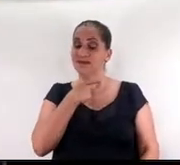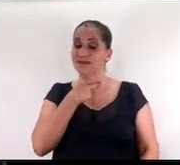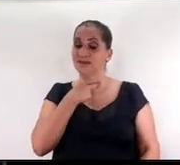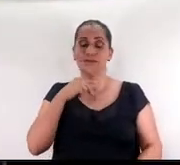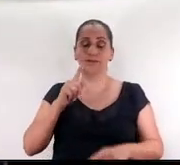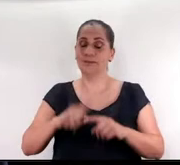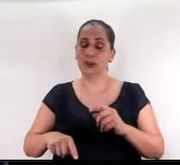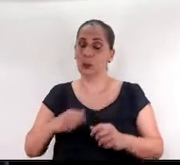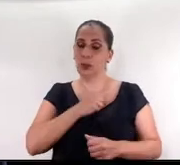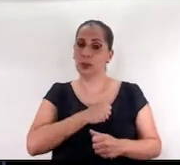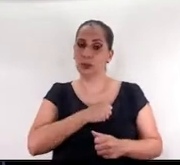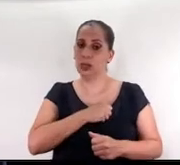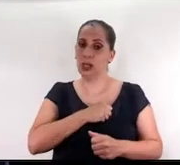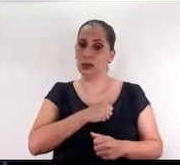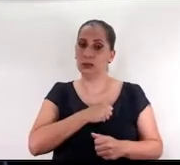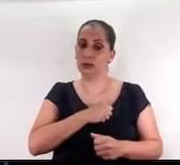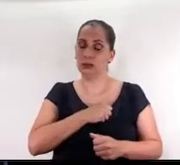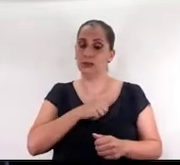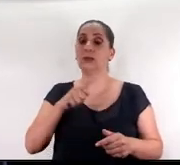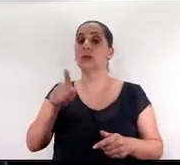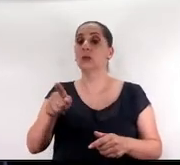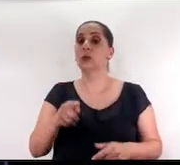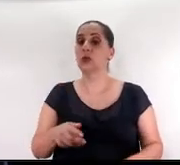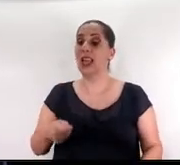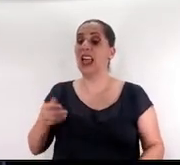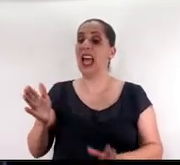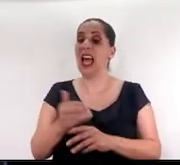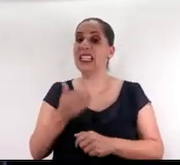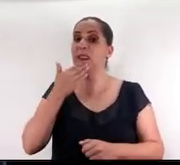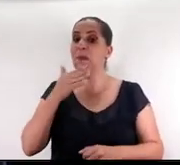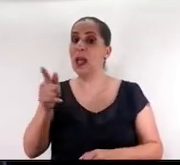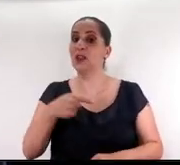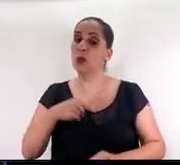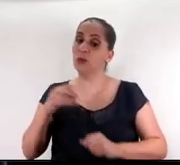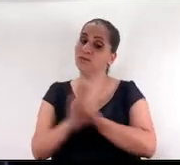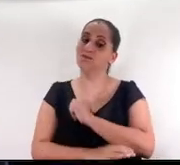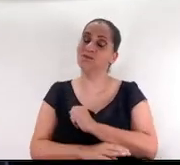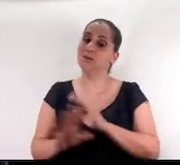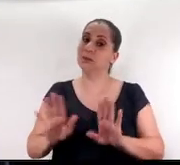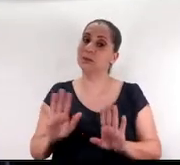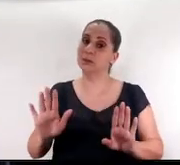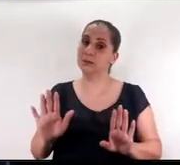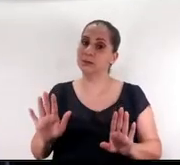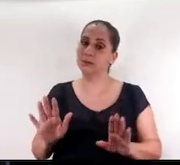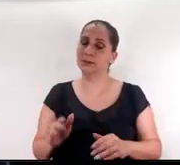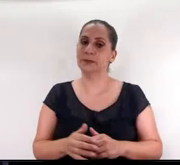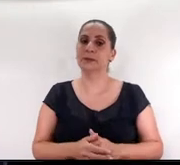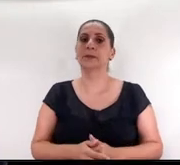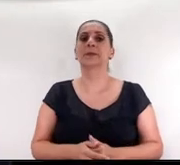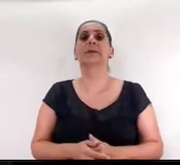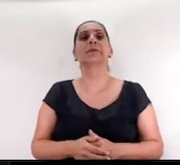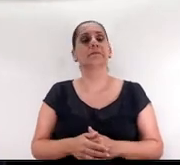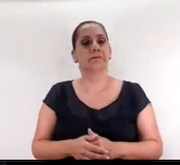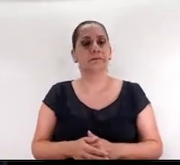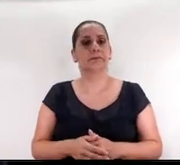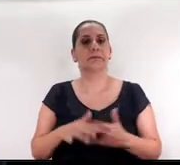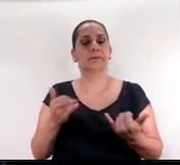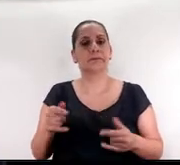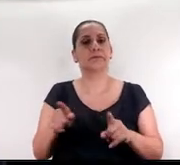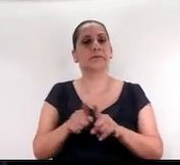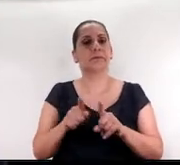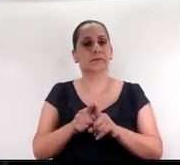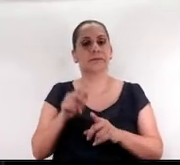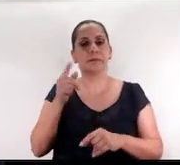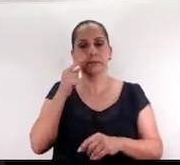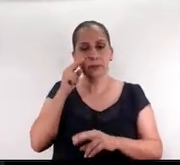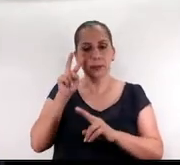que mete la mano, hay que cortarle el rabo. Yo se lo cortaría sin miramientos. Y después, ahora sí, revisar un poco